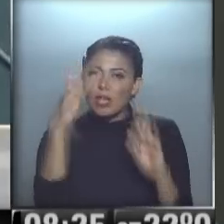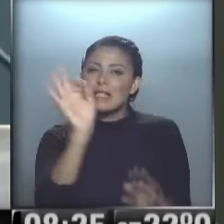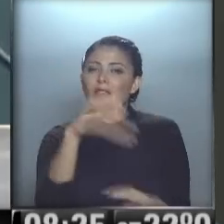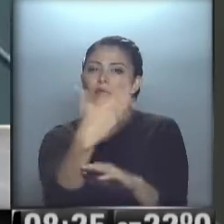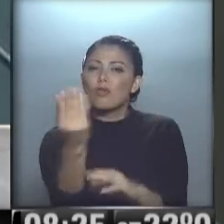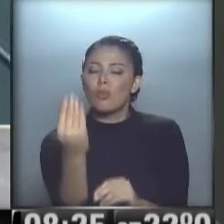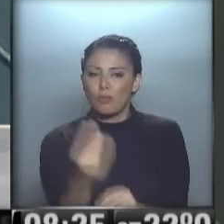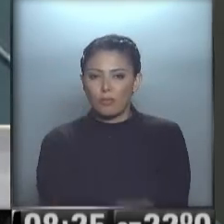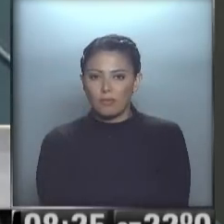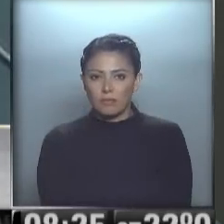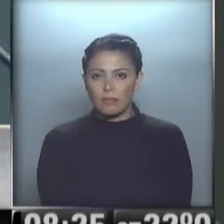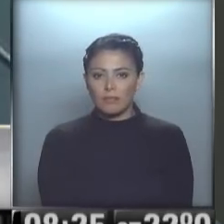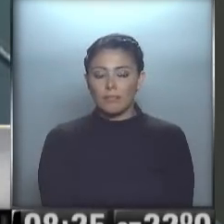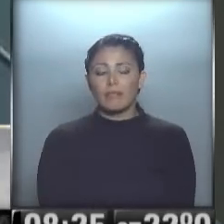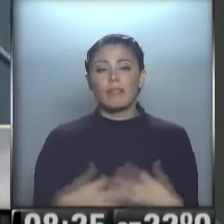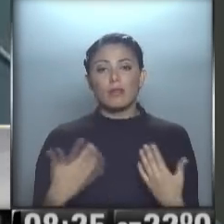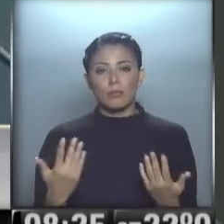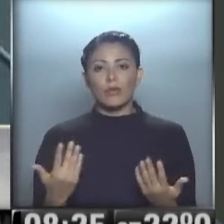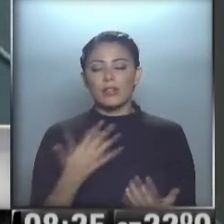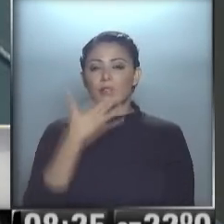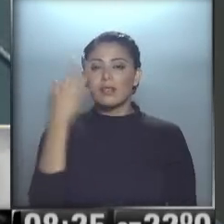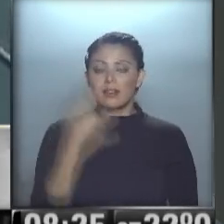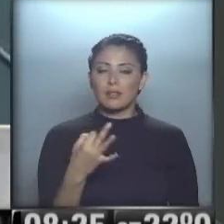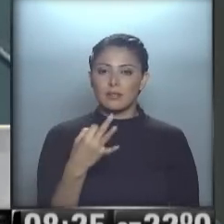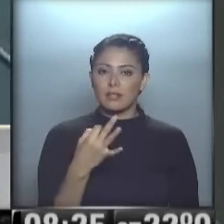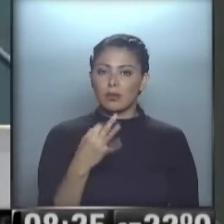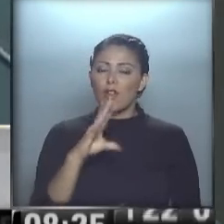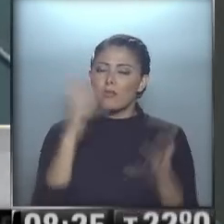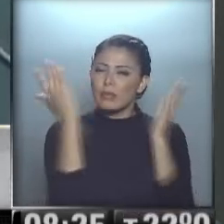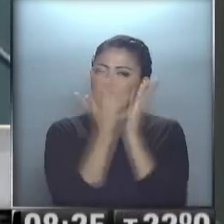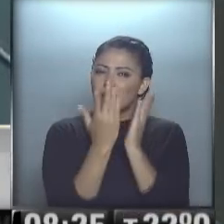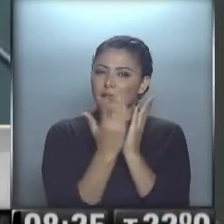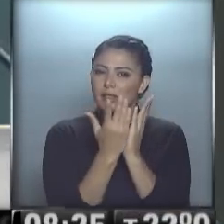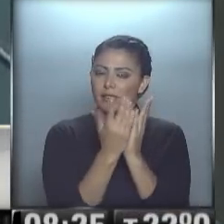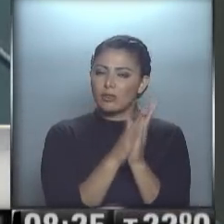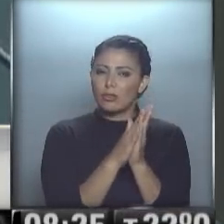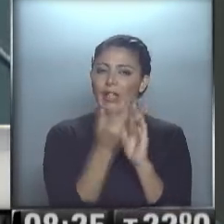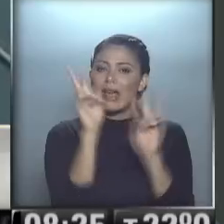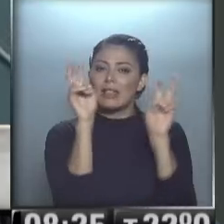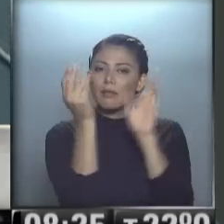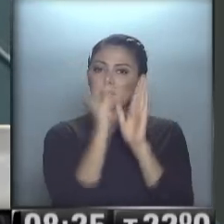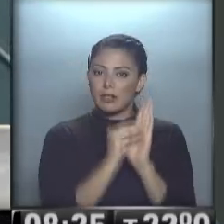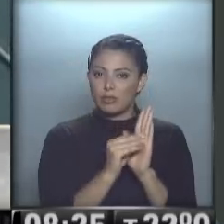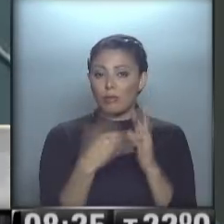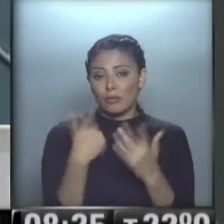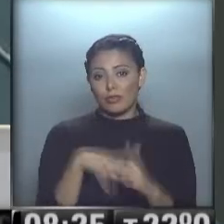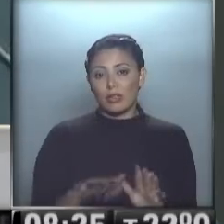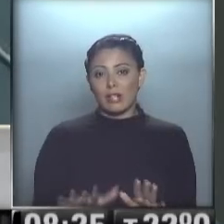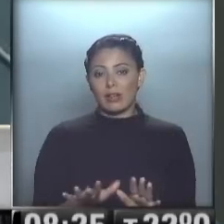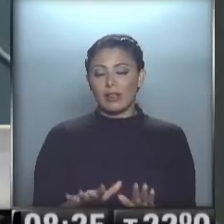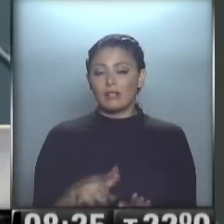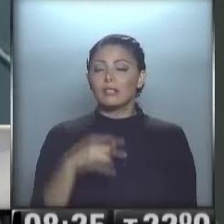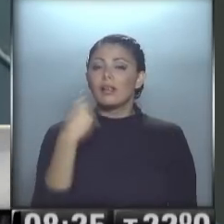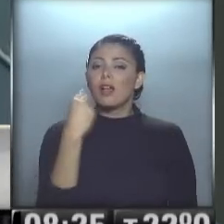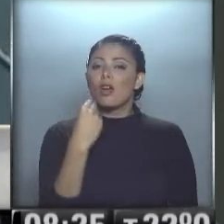precisamente para eh establecer eh un análisis respecto a la cuestión de precios para lo cual estamos incentivando